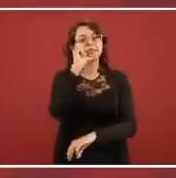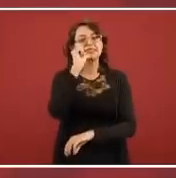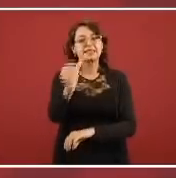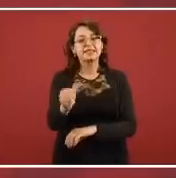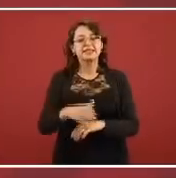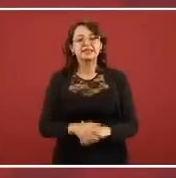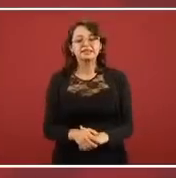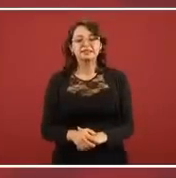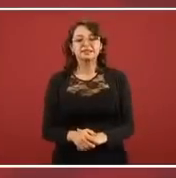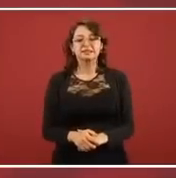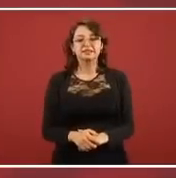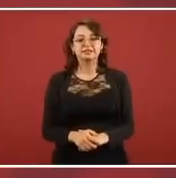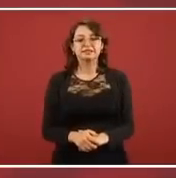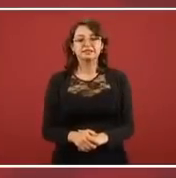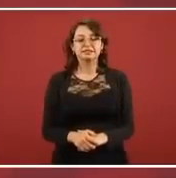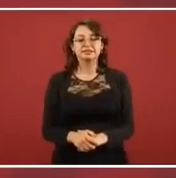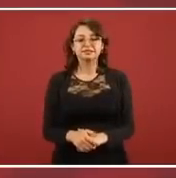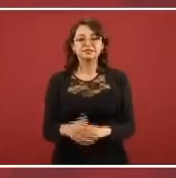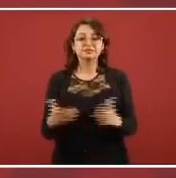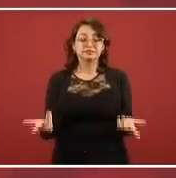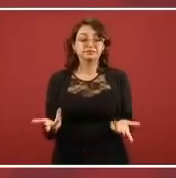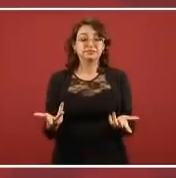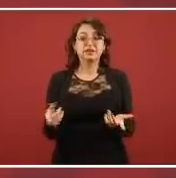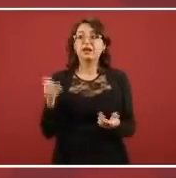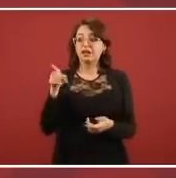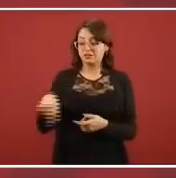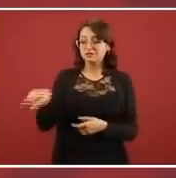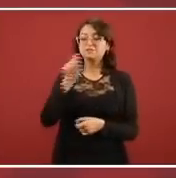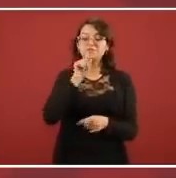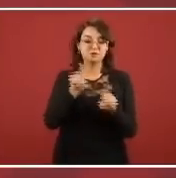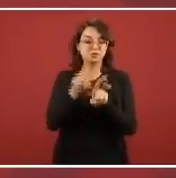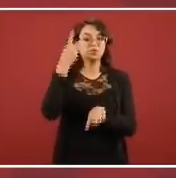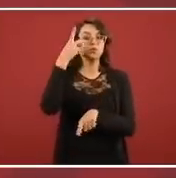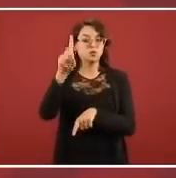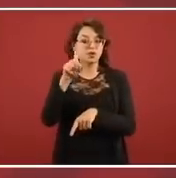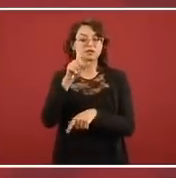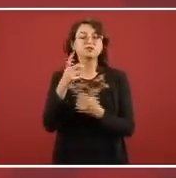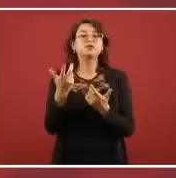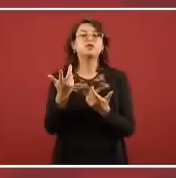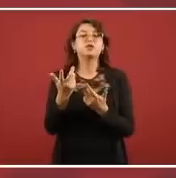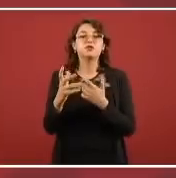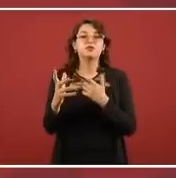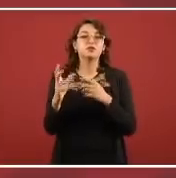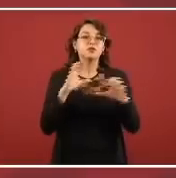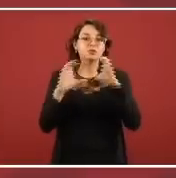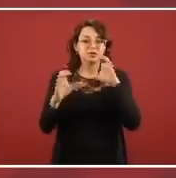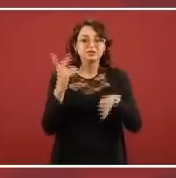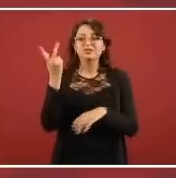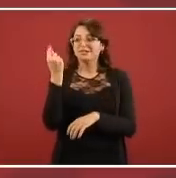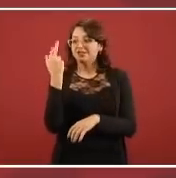Y empresarios también de medios, importantísimos.